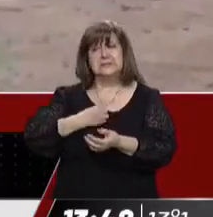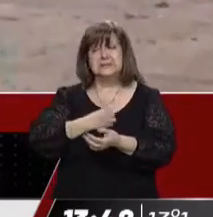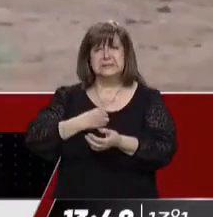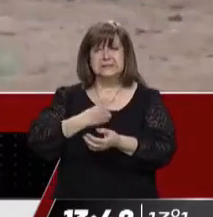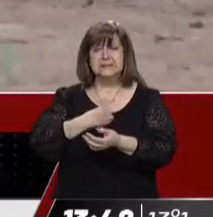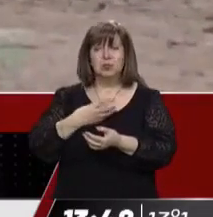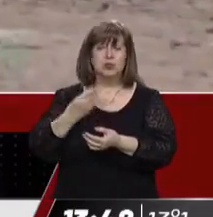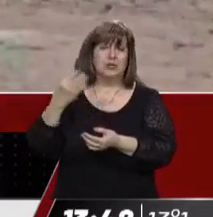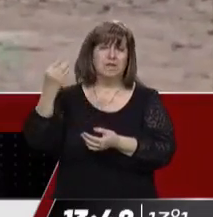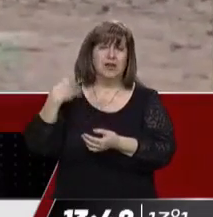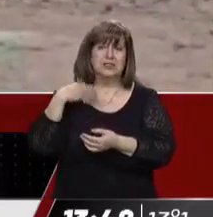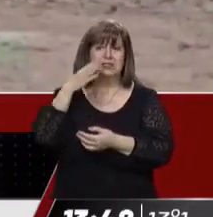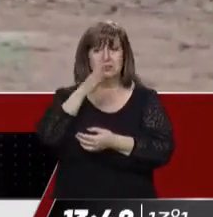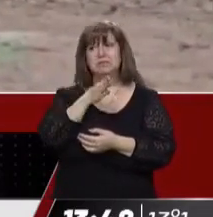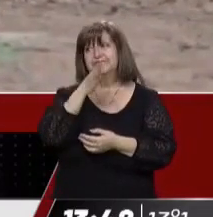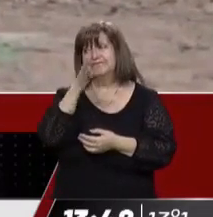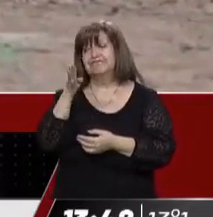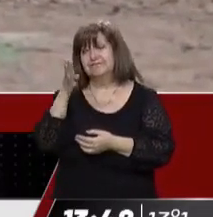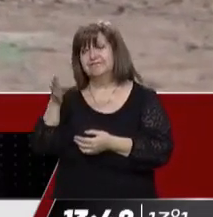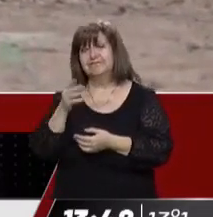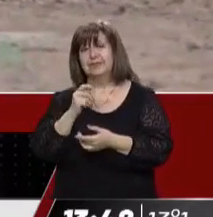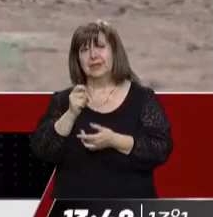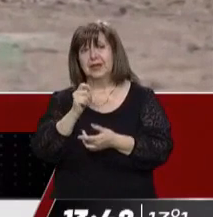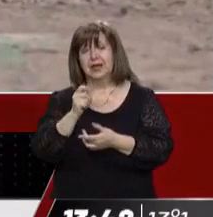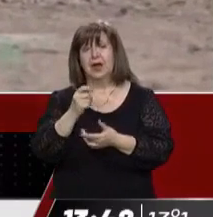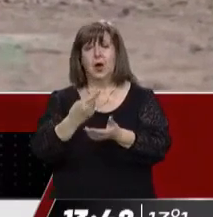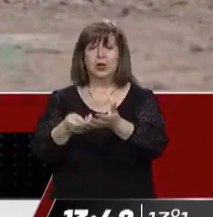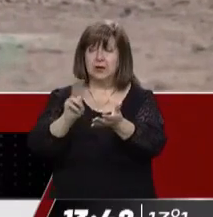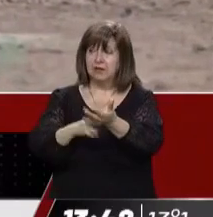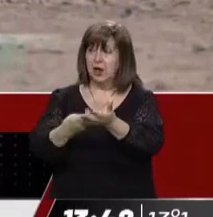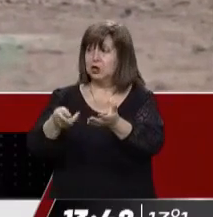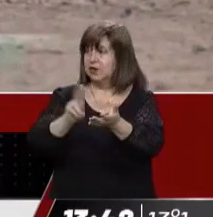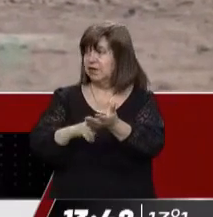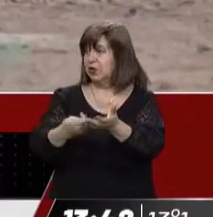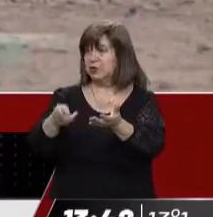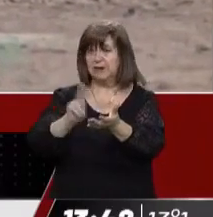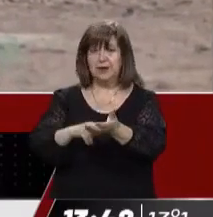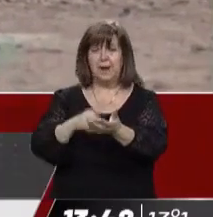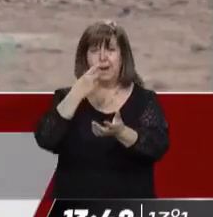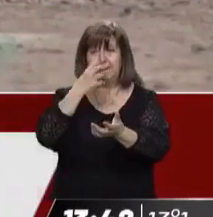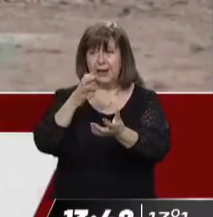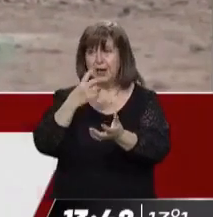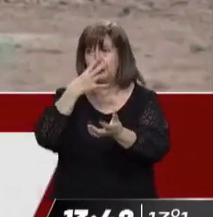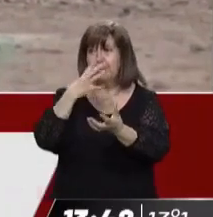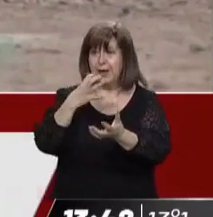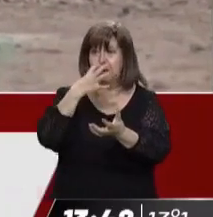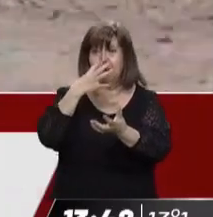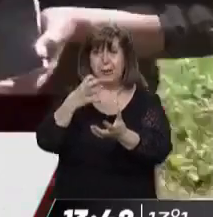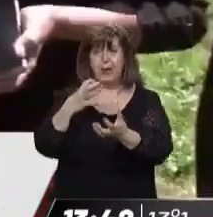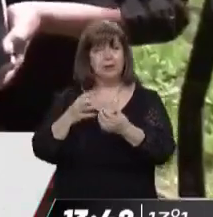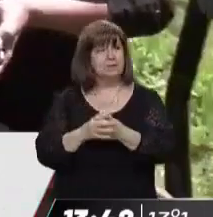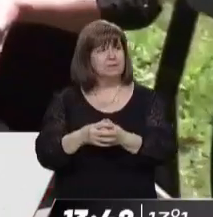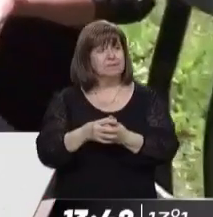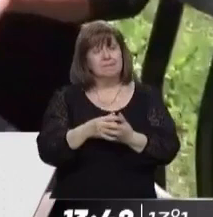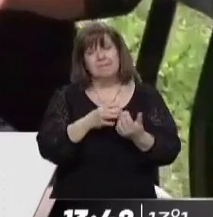tocado cubrir en muchas e infinidades de oportunidades y es una nota que se repite se repite Y se repite y la verdad que nos vamos después de cada nota